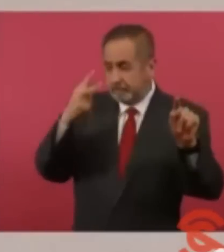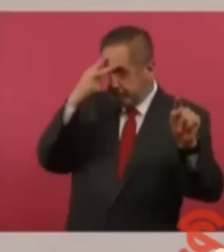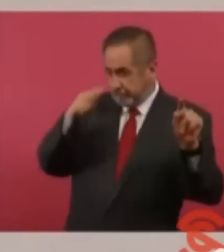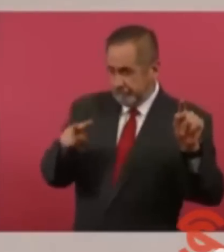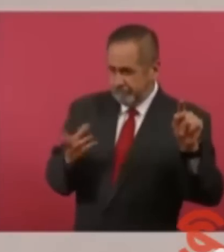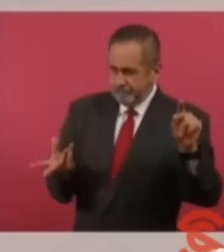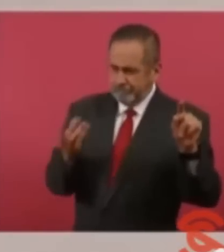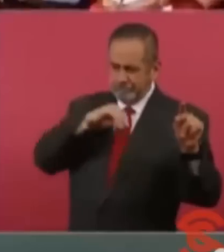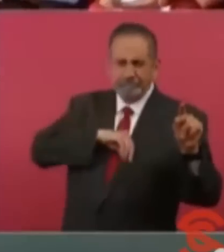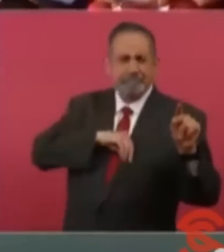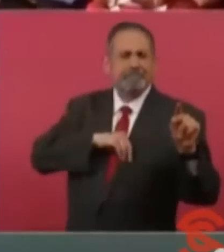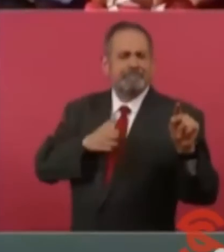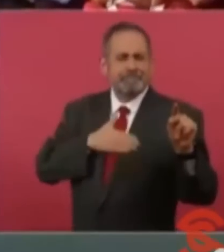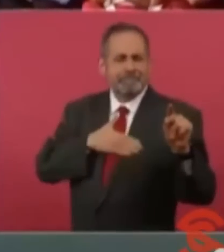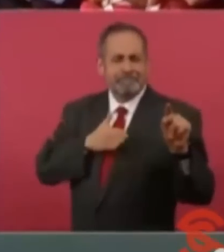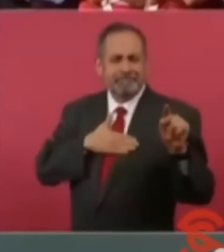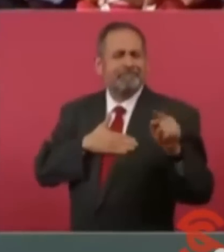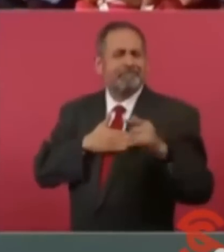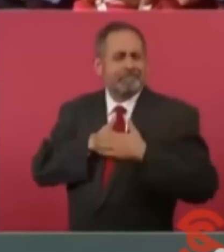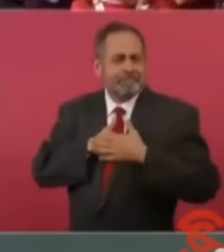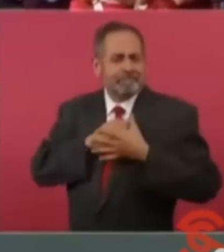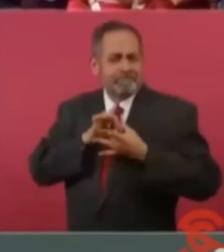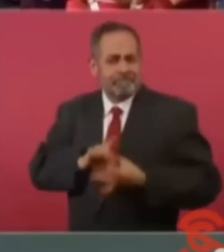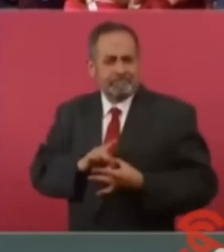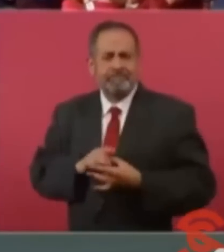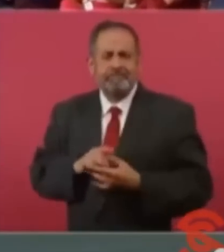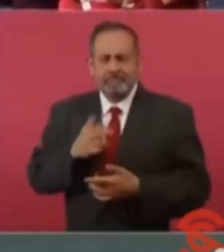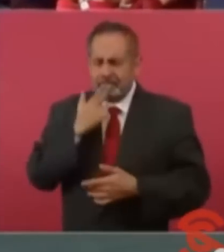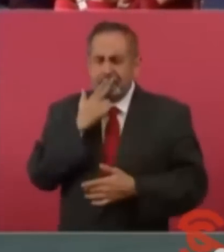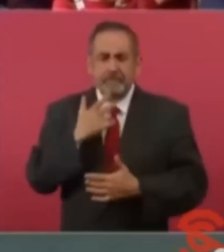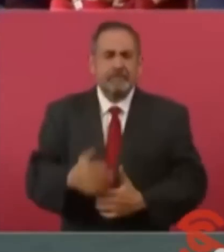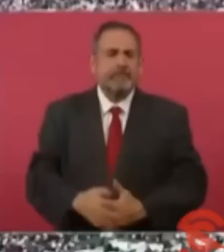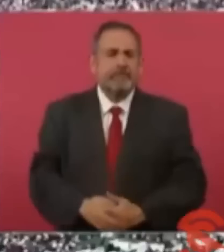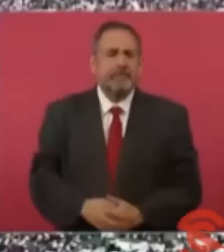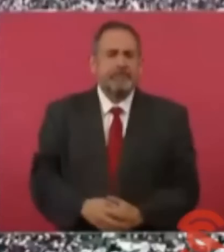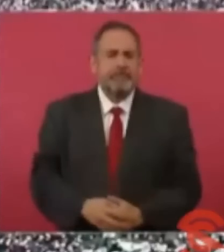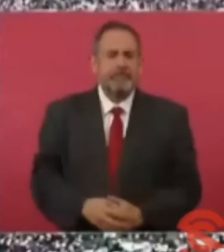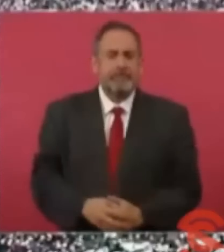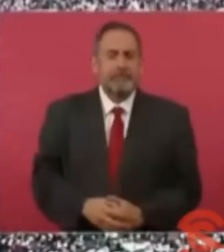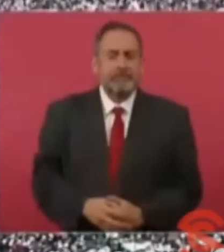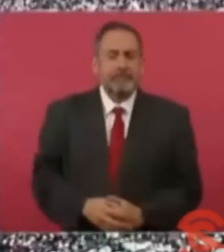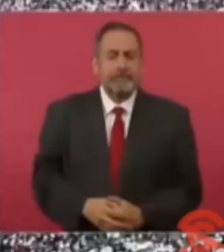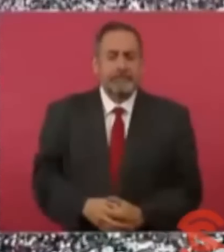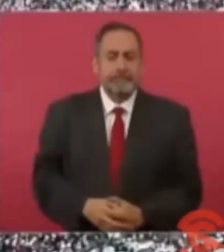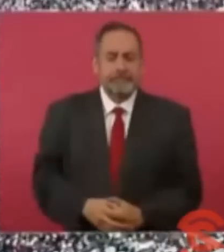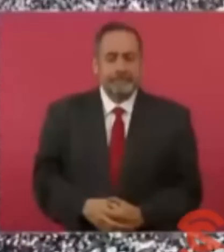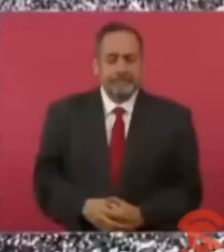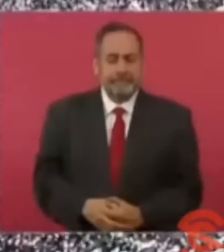nosotros.